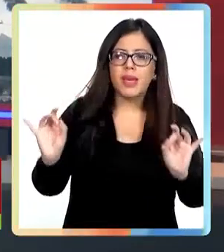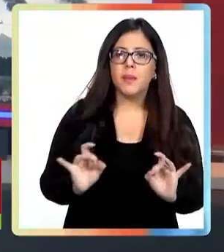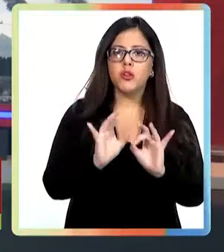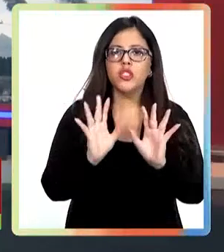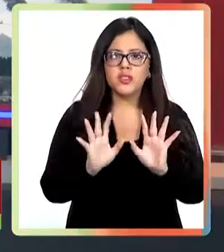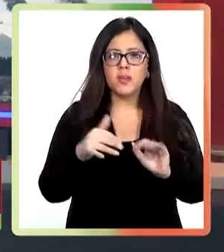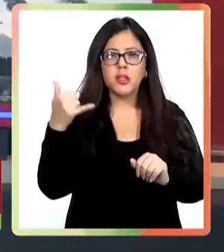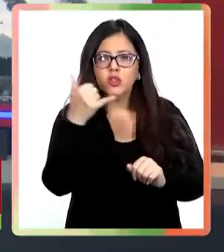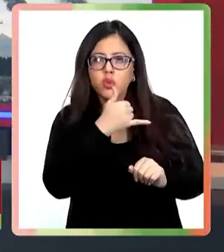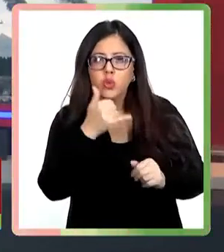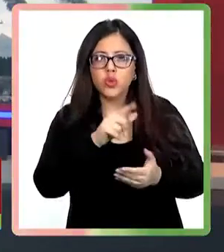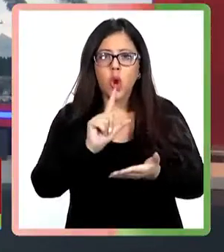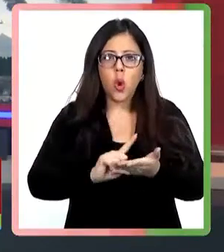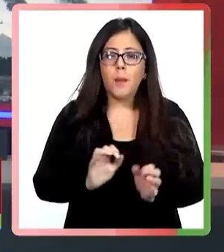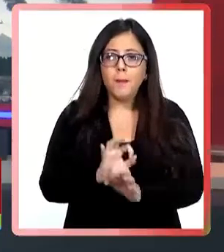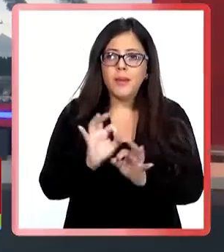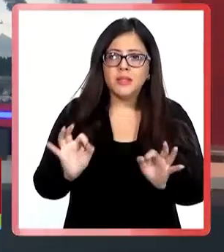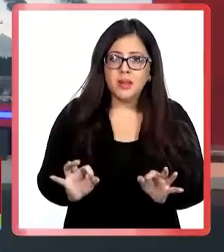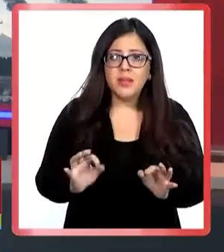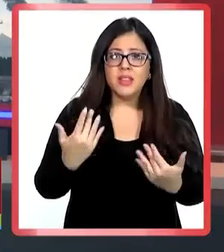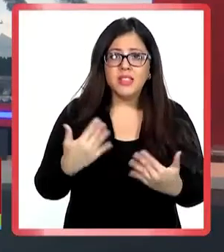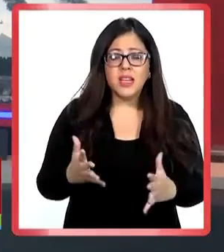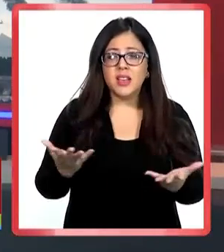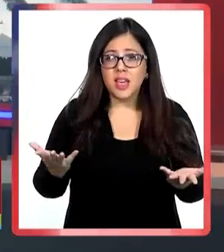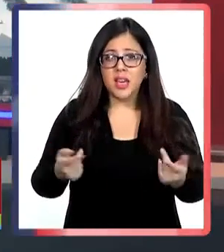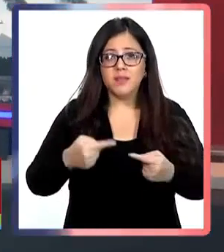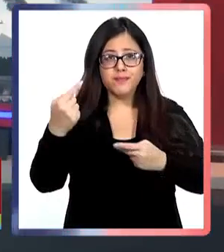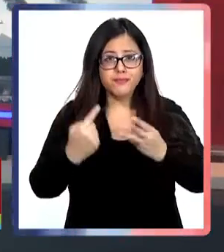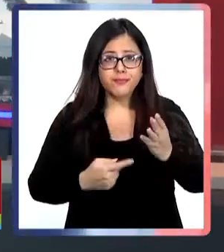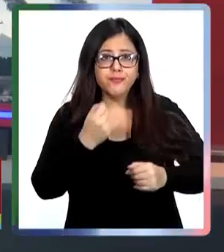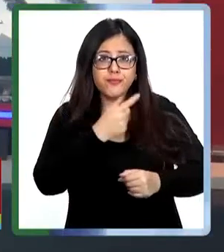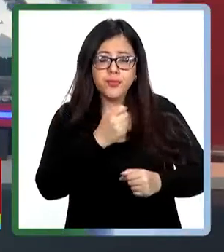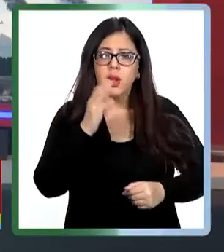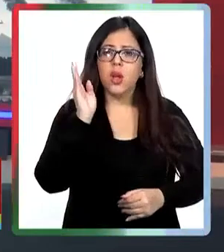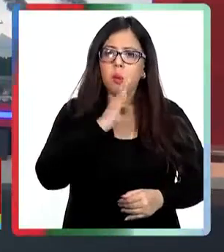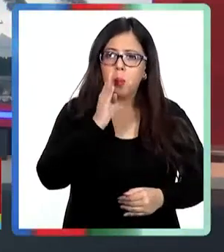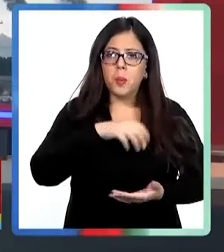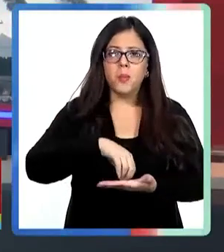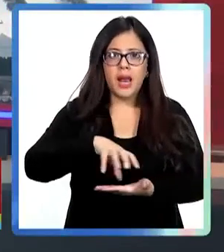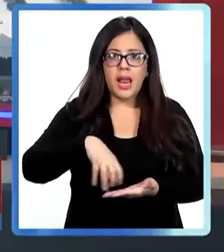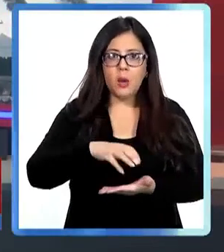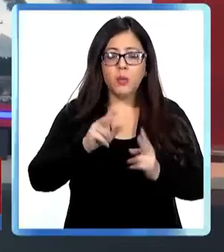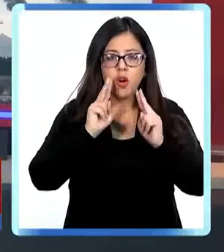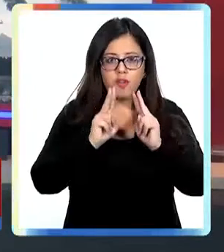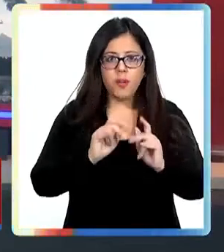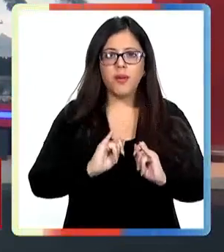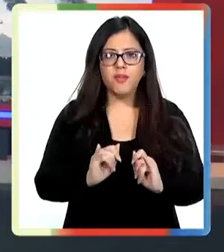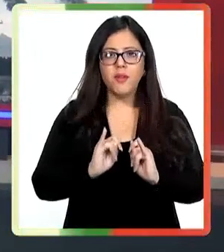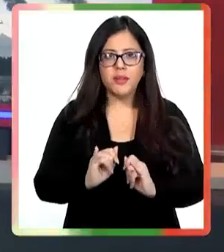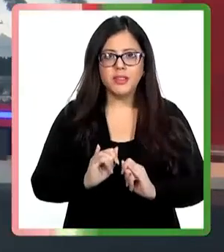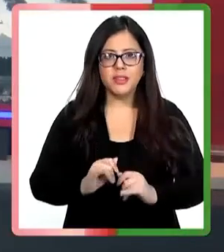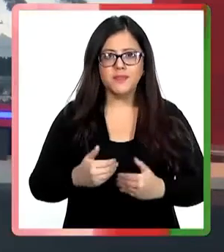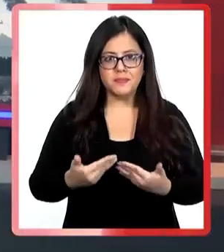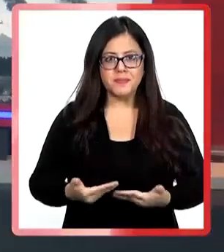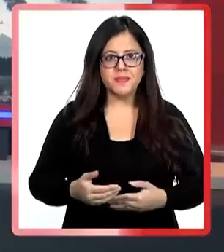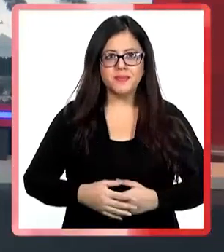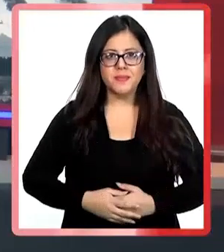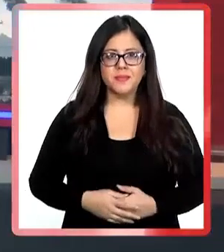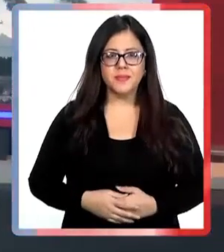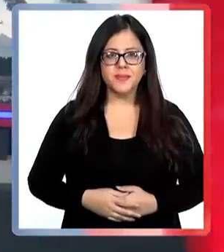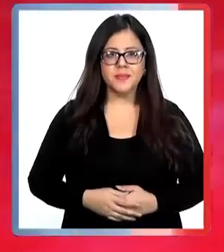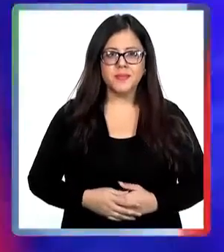en el sector, especialmente después de las múltiples denuncias de malos olores en la comuna. TVU, Universidad de Concepción, con la nota.